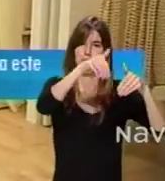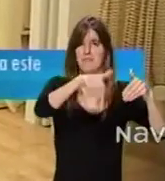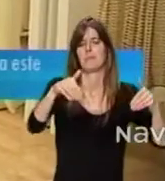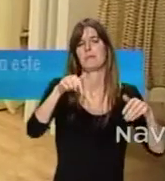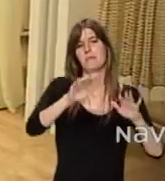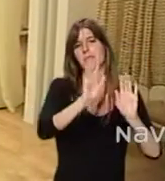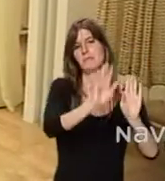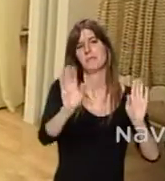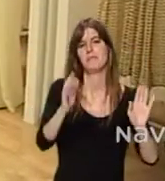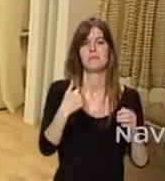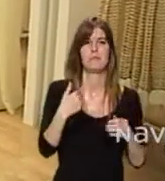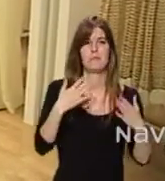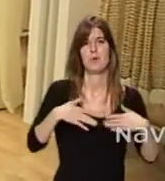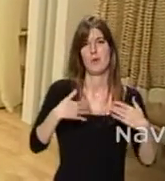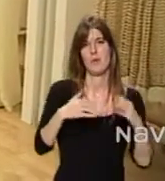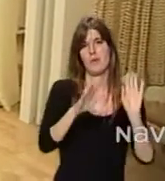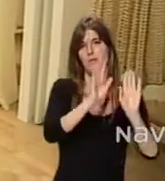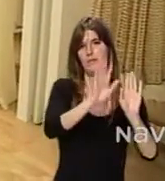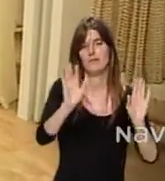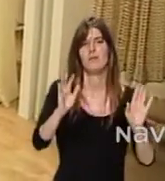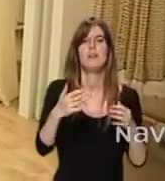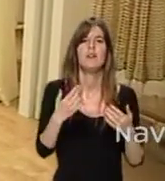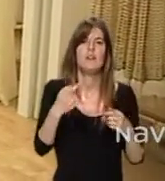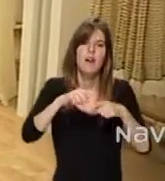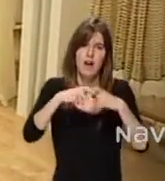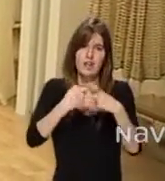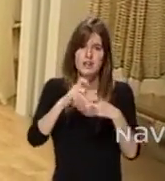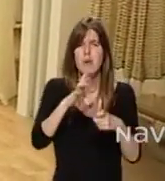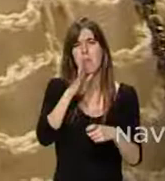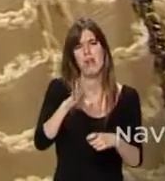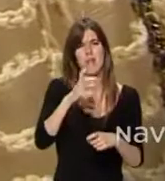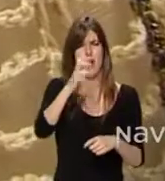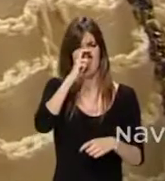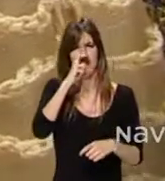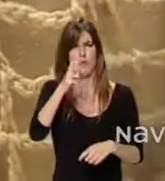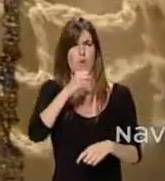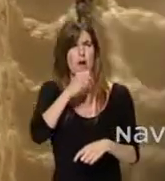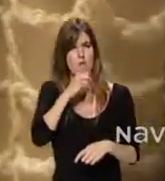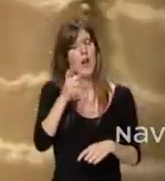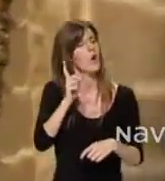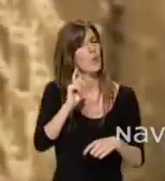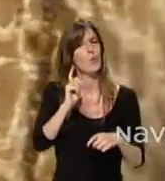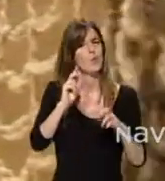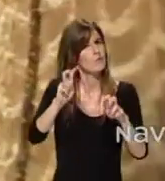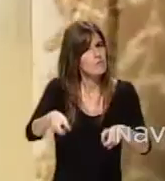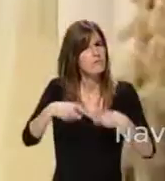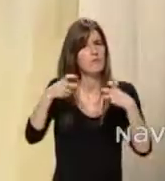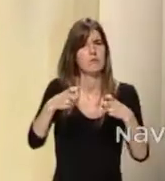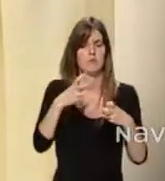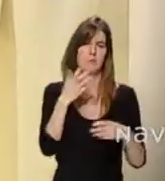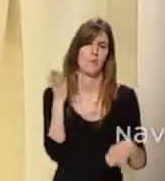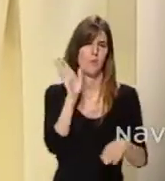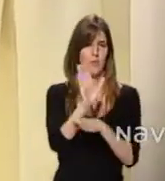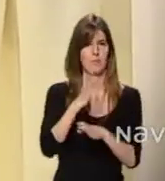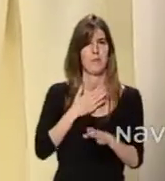desenho al gantillo, quitar un poco esa cosa de la abuela, que es muy antiguo. Entonces, mi idea, propuesta